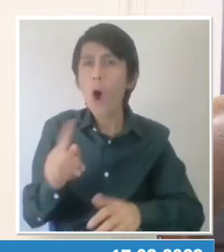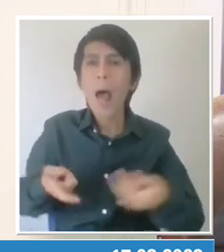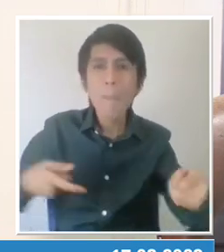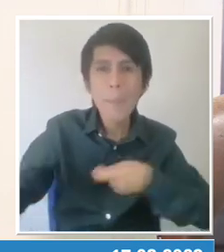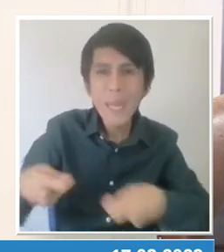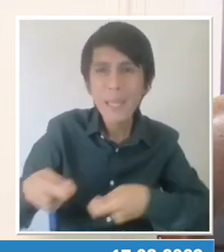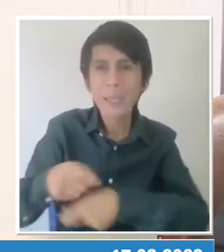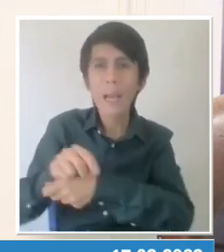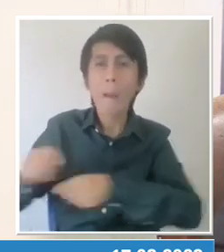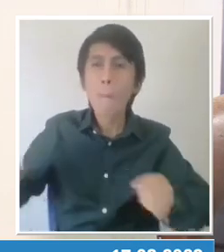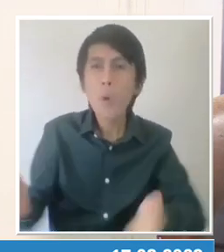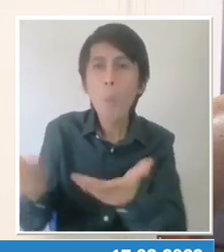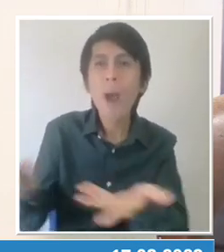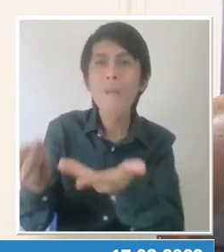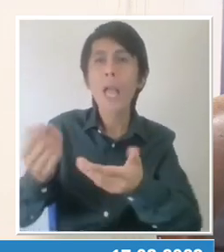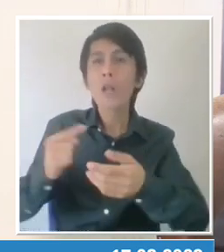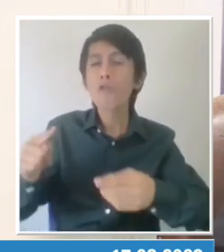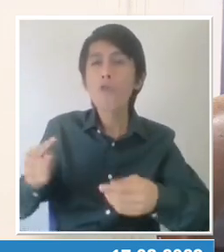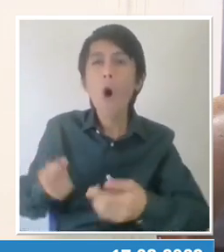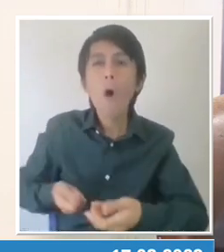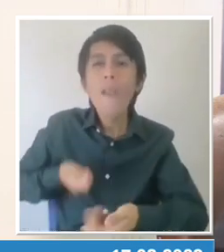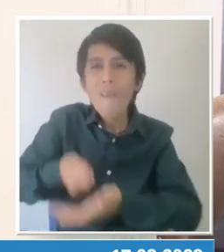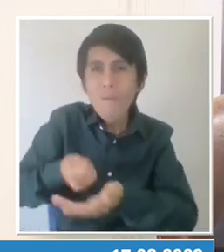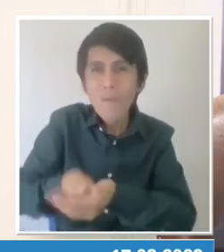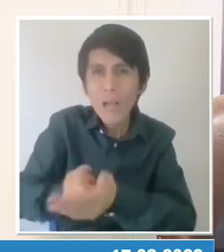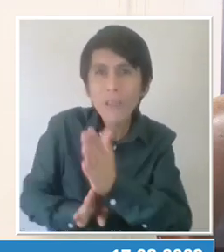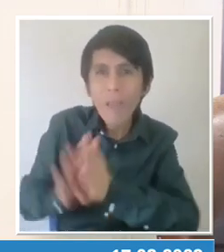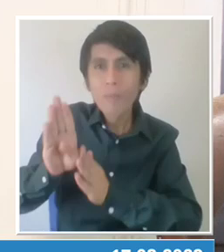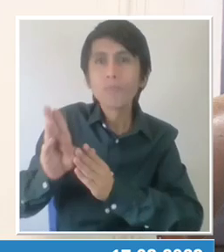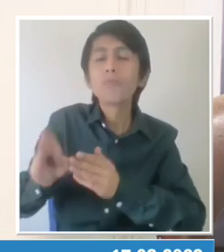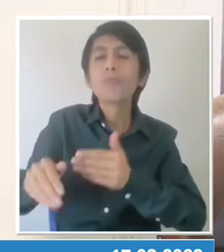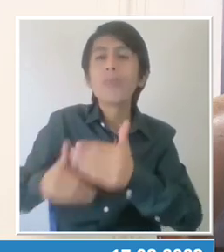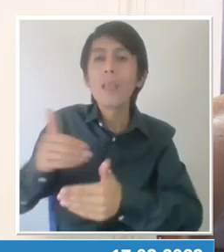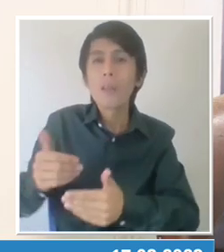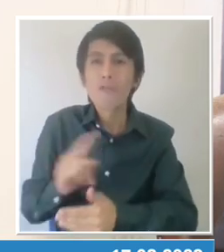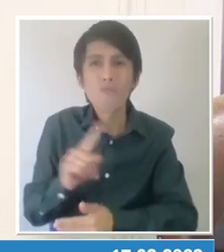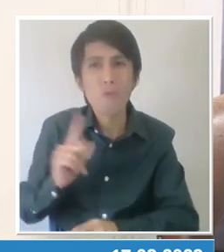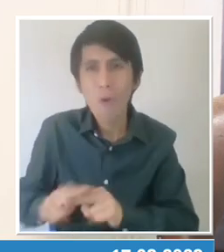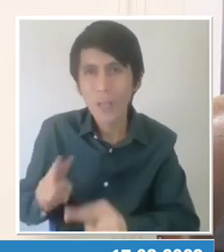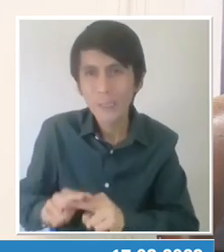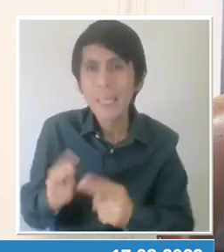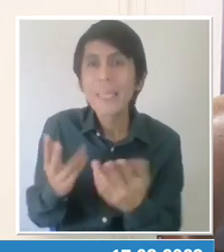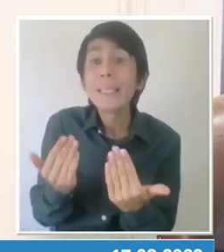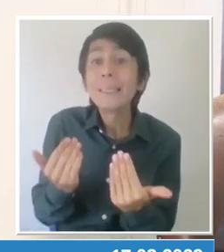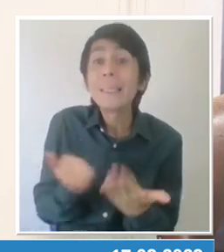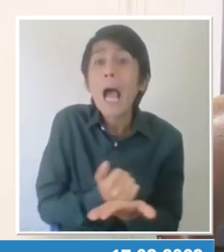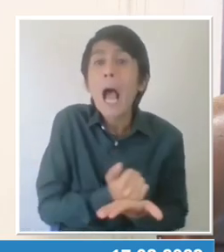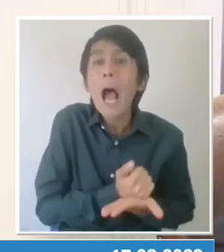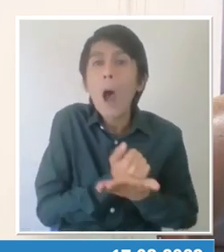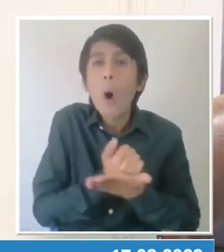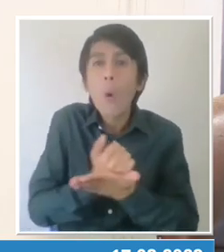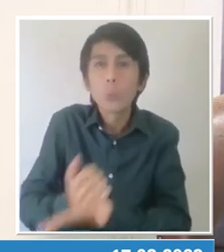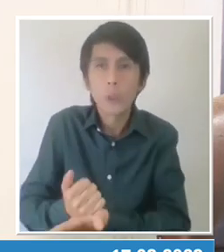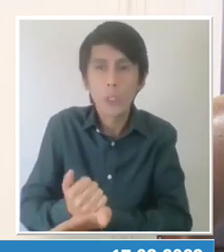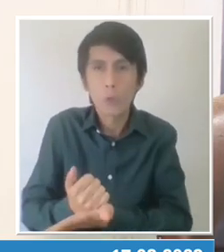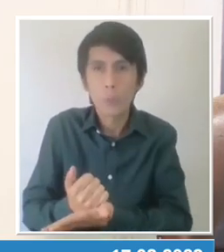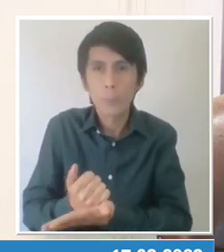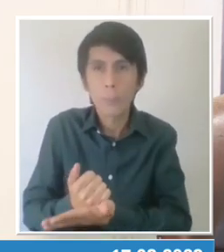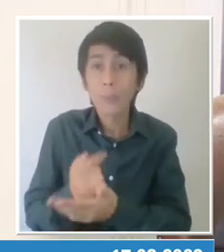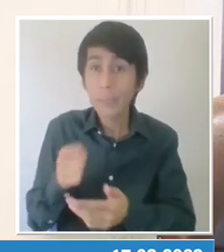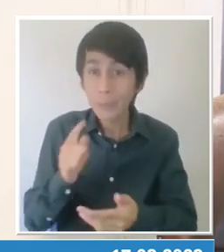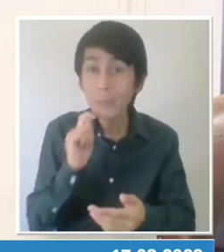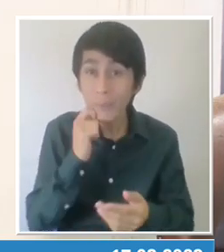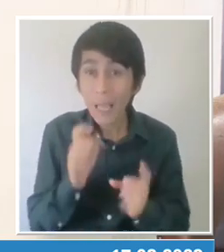los invierte eficientemente, que necesita auxilio. Esto es democracia, esto